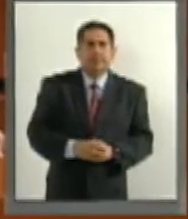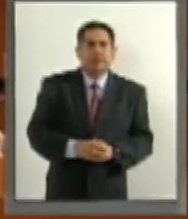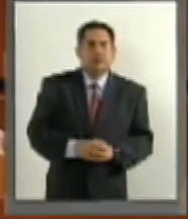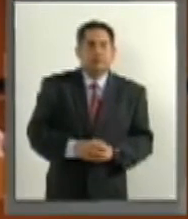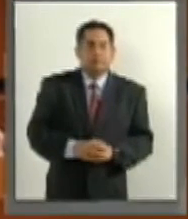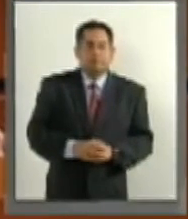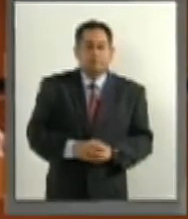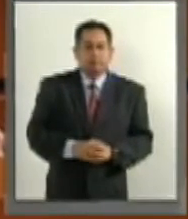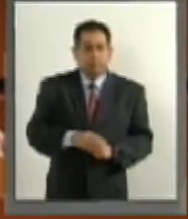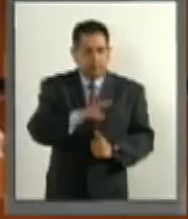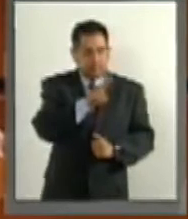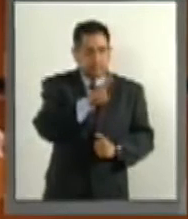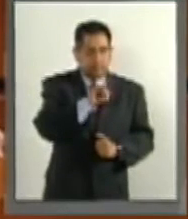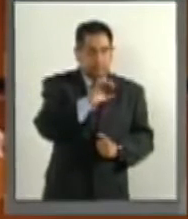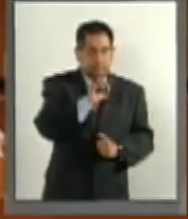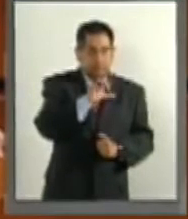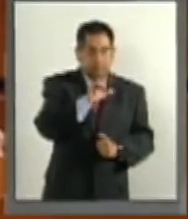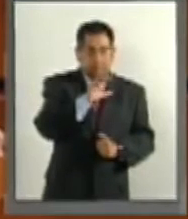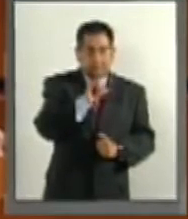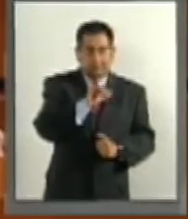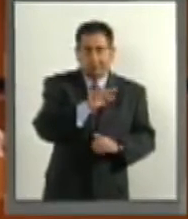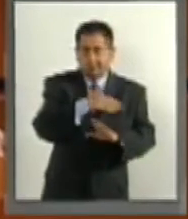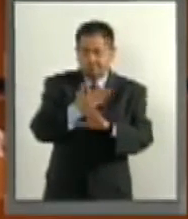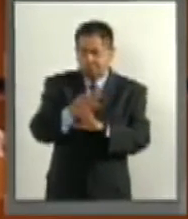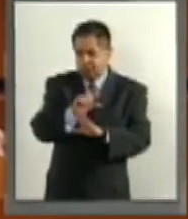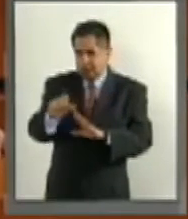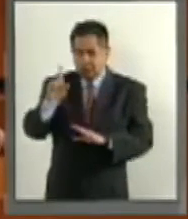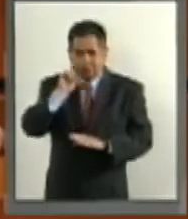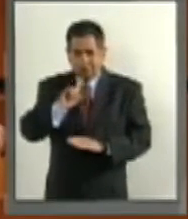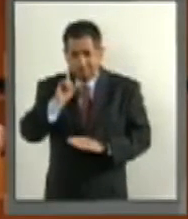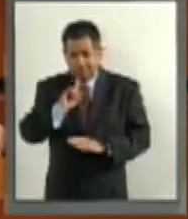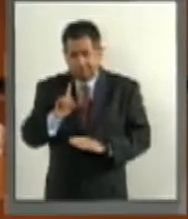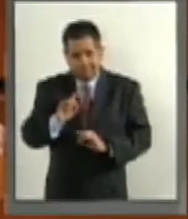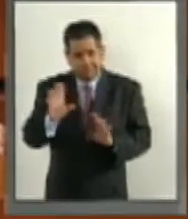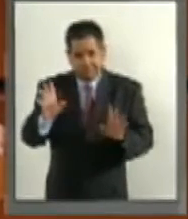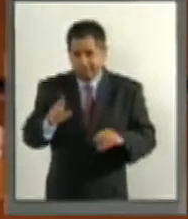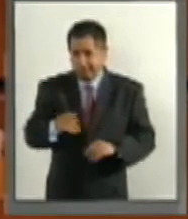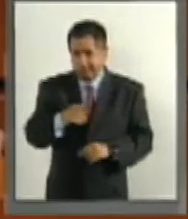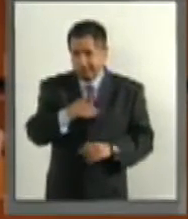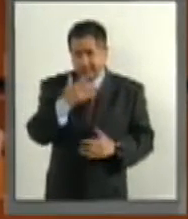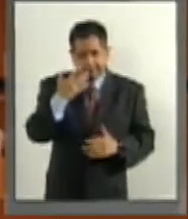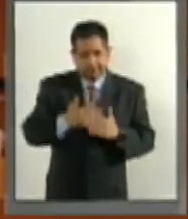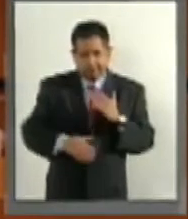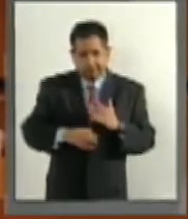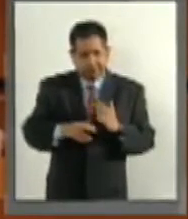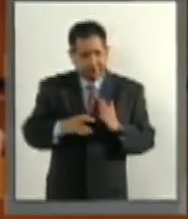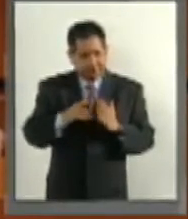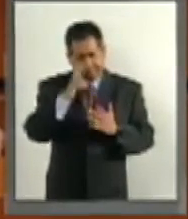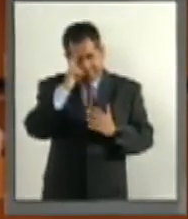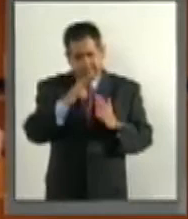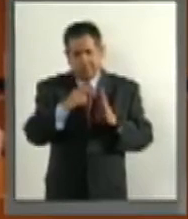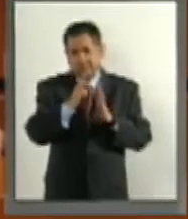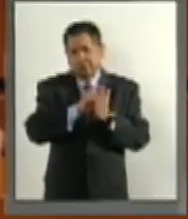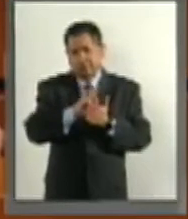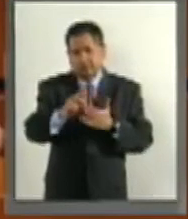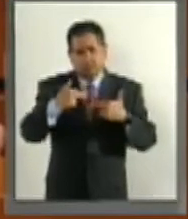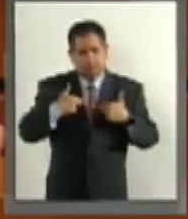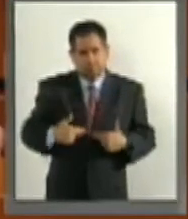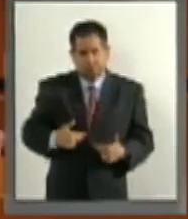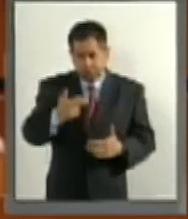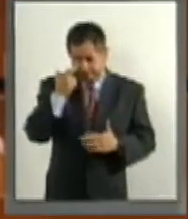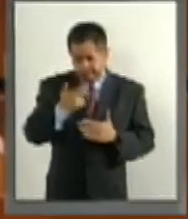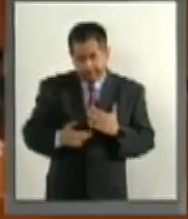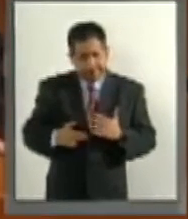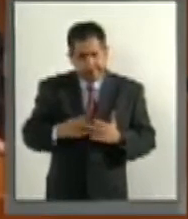La violencia ejercida contra las mujeres constituye una grave violación a los derechos humanos y,